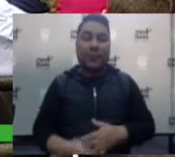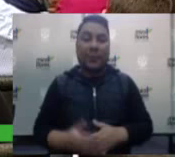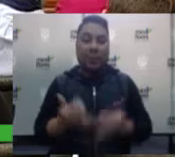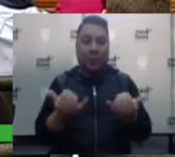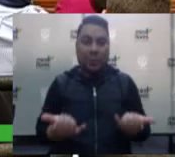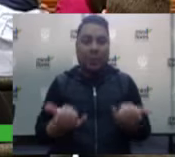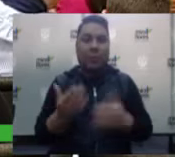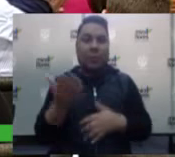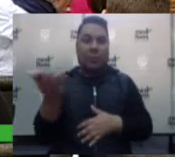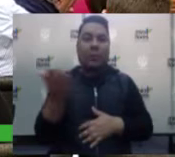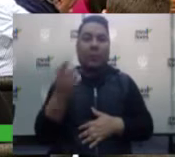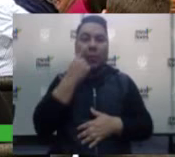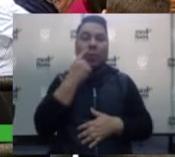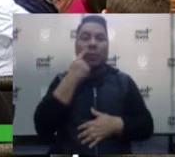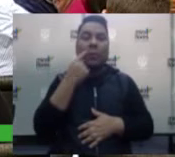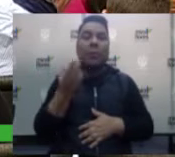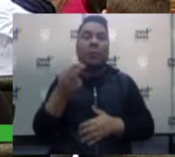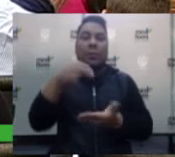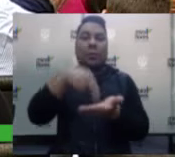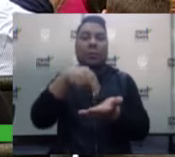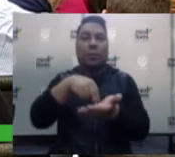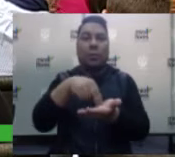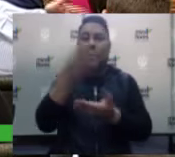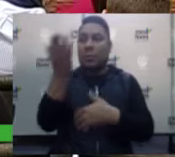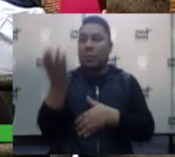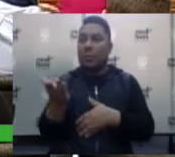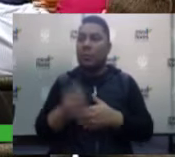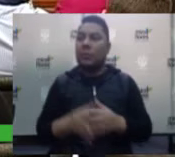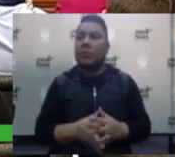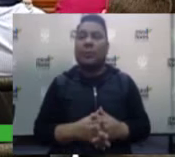Vamos a invitar al señor notario,